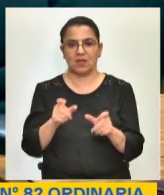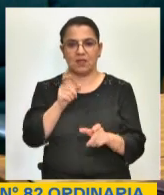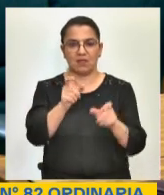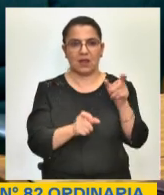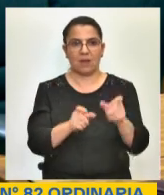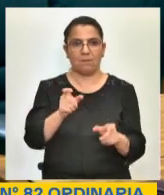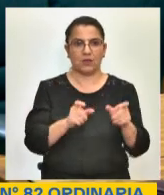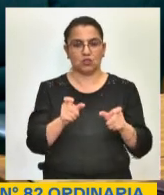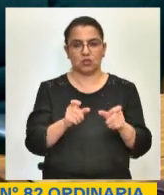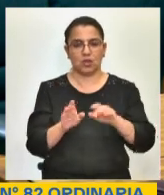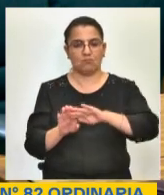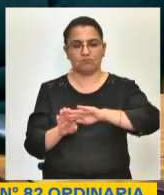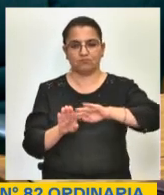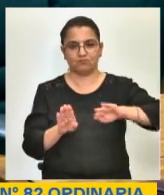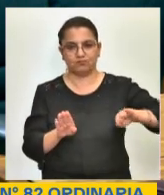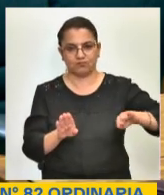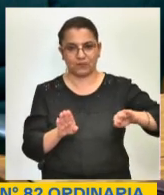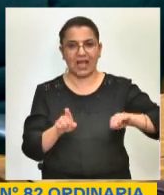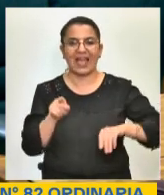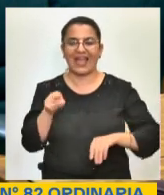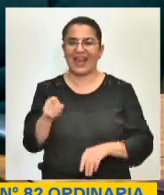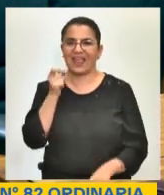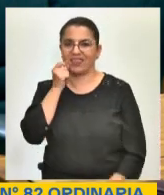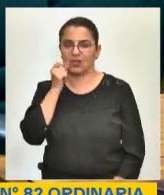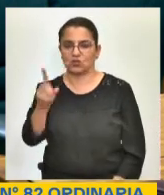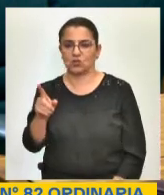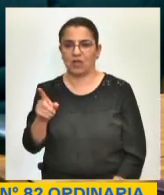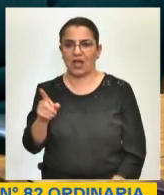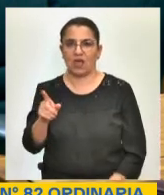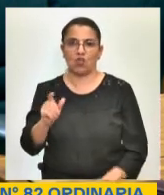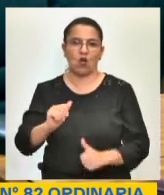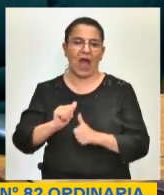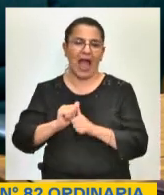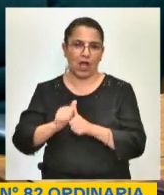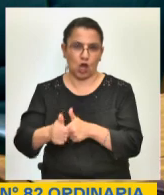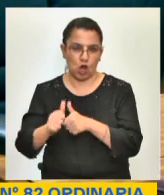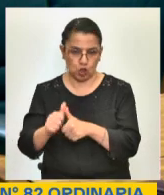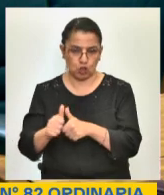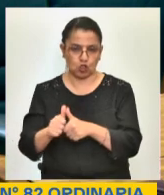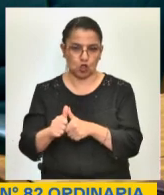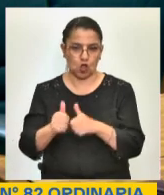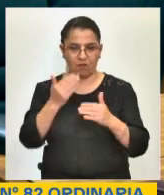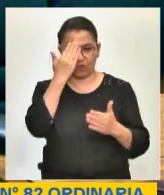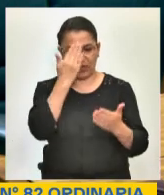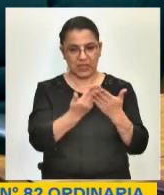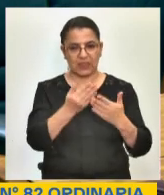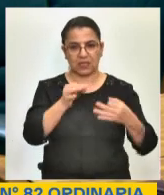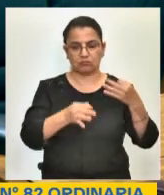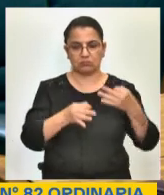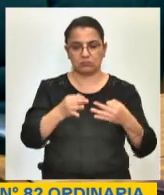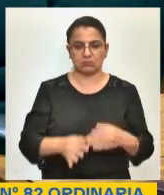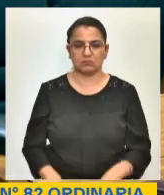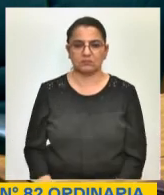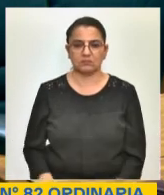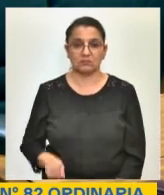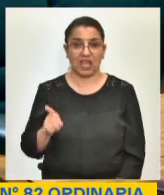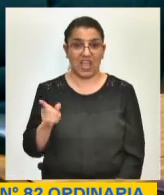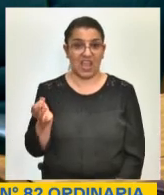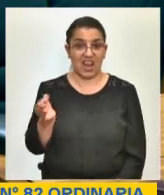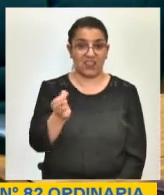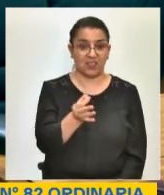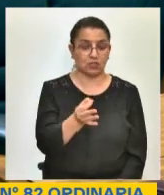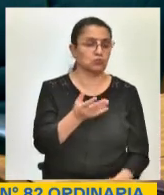bafona que fue denunciado por acoso en un recurso ante la Corte diciéndoles que eh los iban a